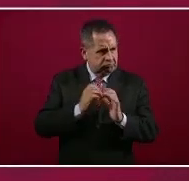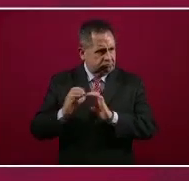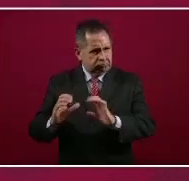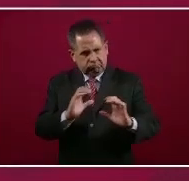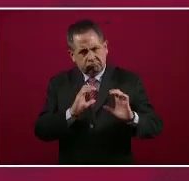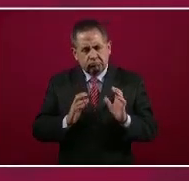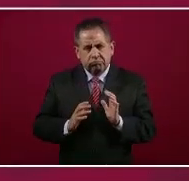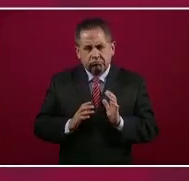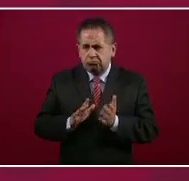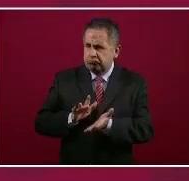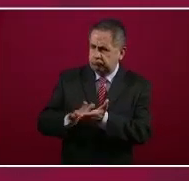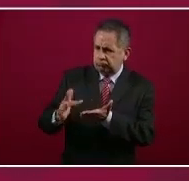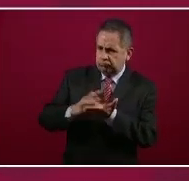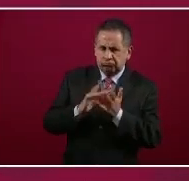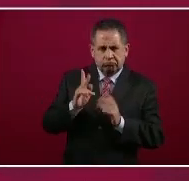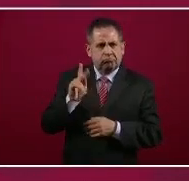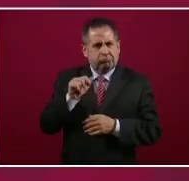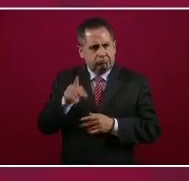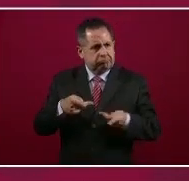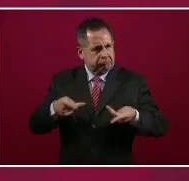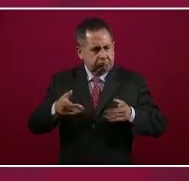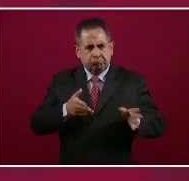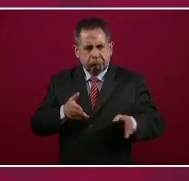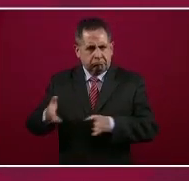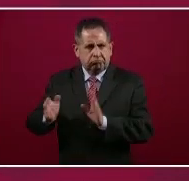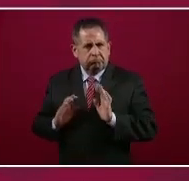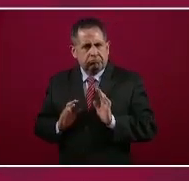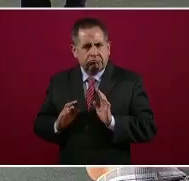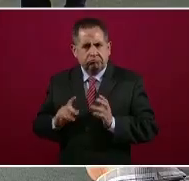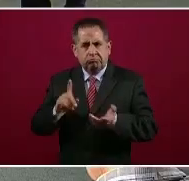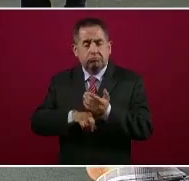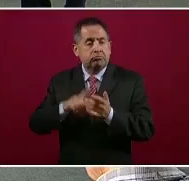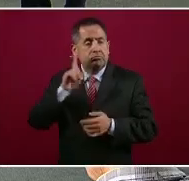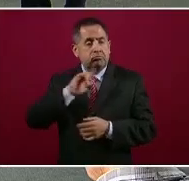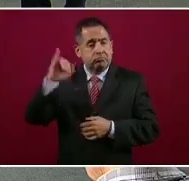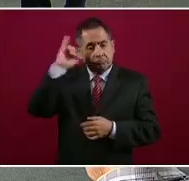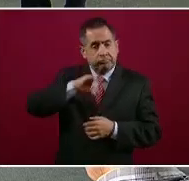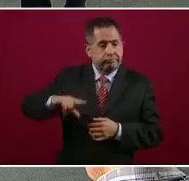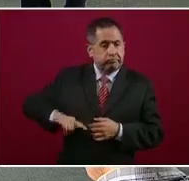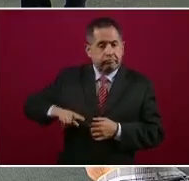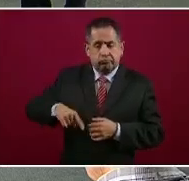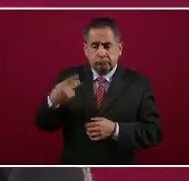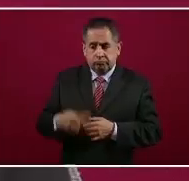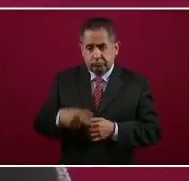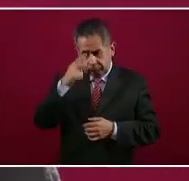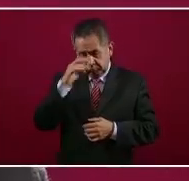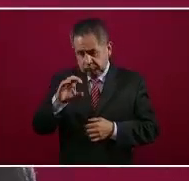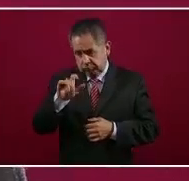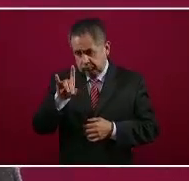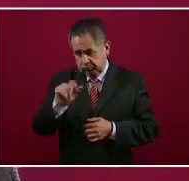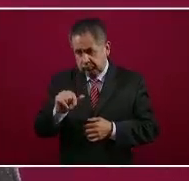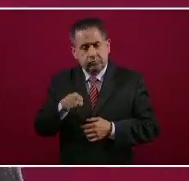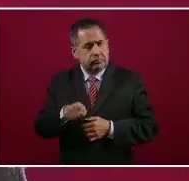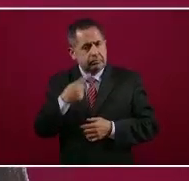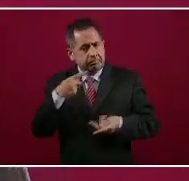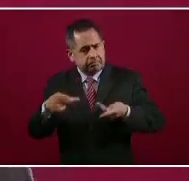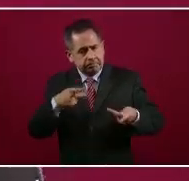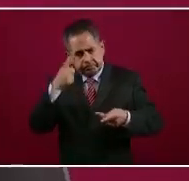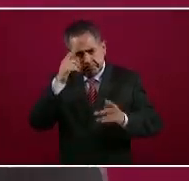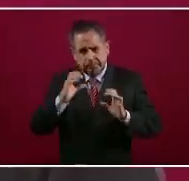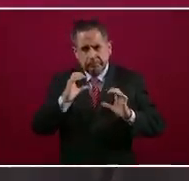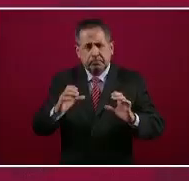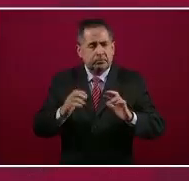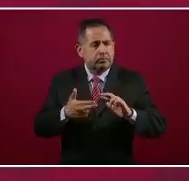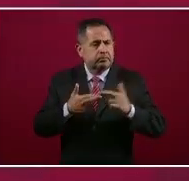te apoye un plan que tiene la jefa de gobierno para que se hagan